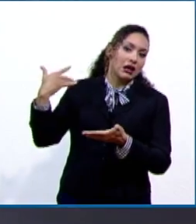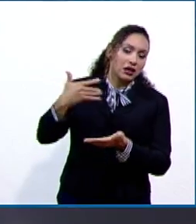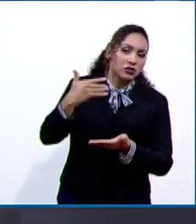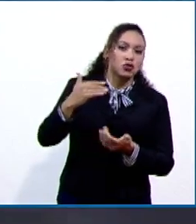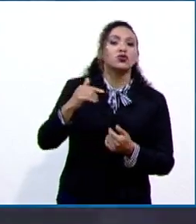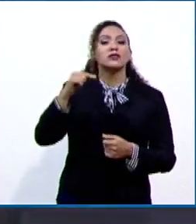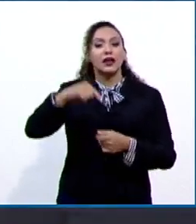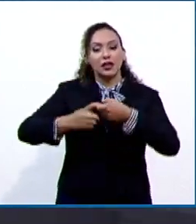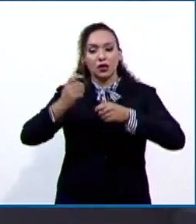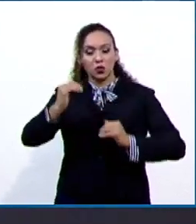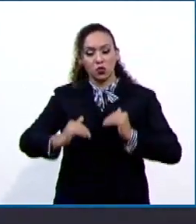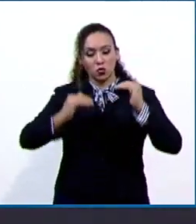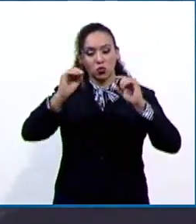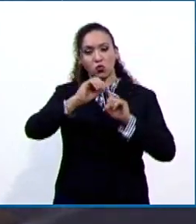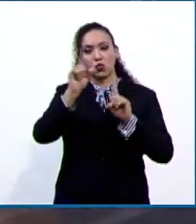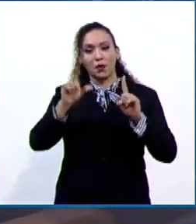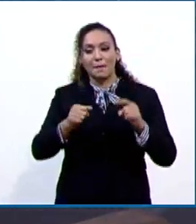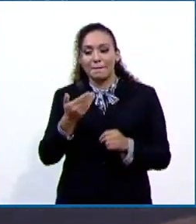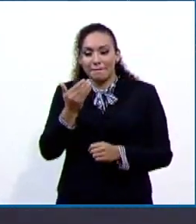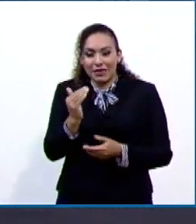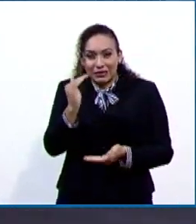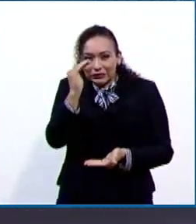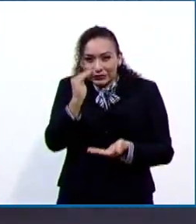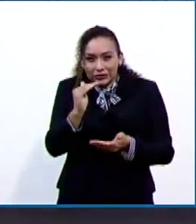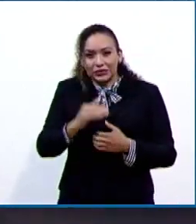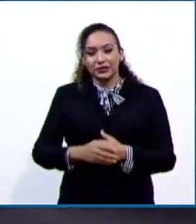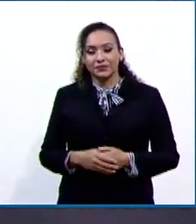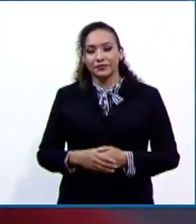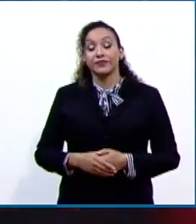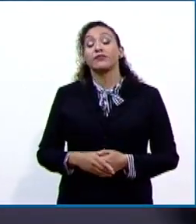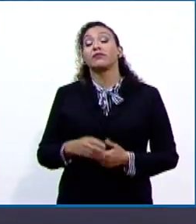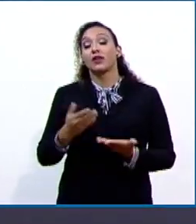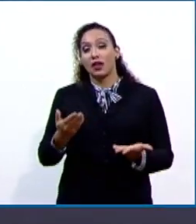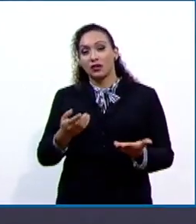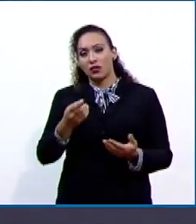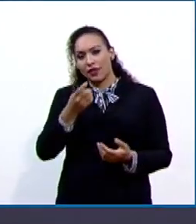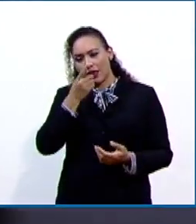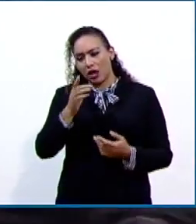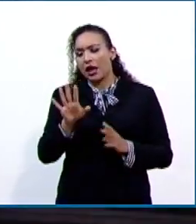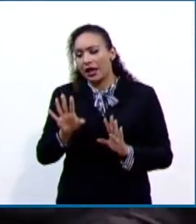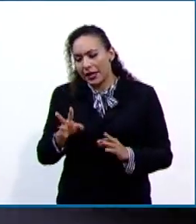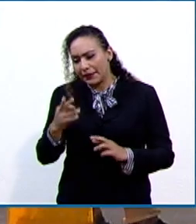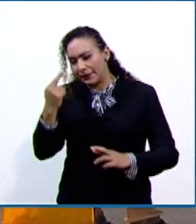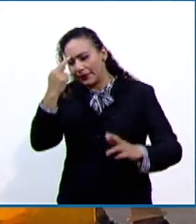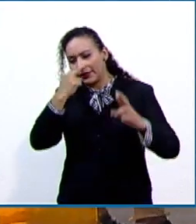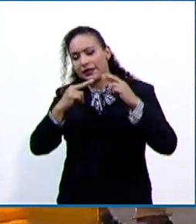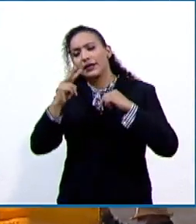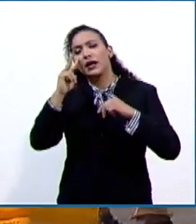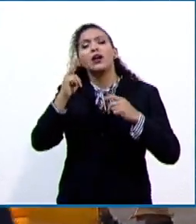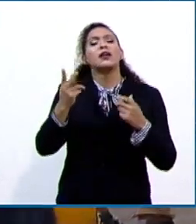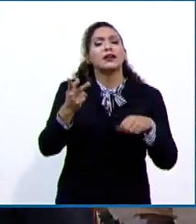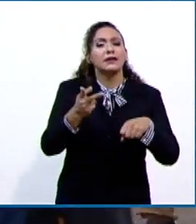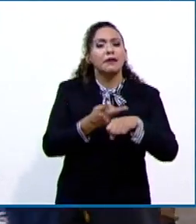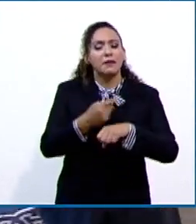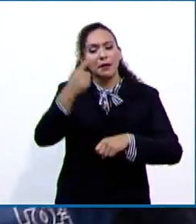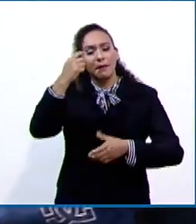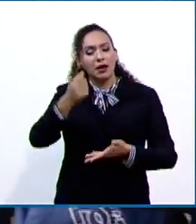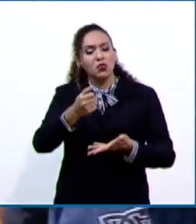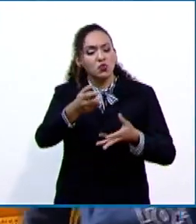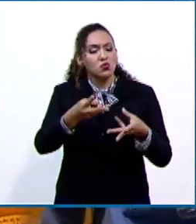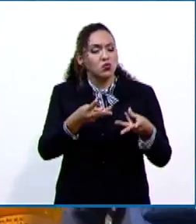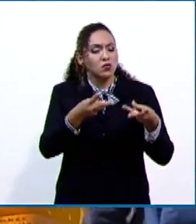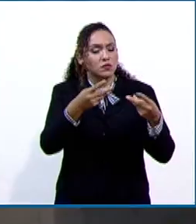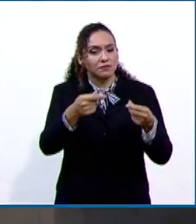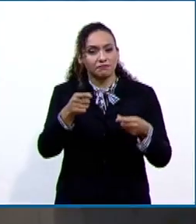por la Corte. Y a pesar de ello, indicó que con una política de racionalidad, austeridad y contención del gasto,